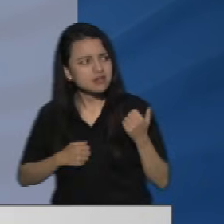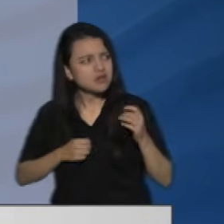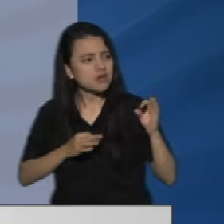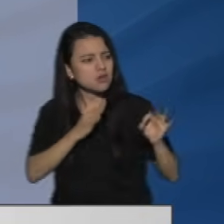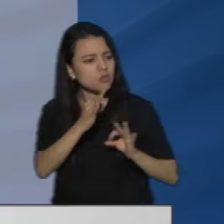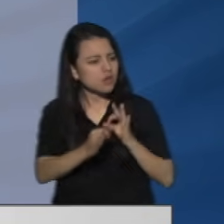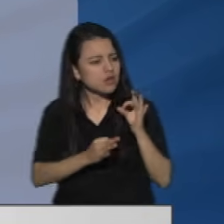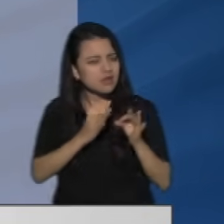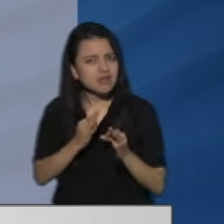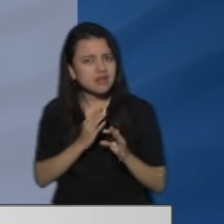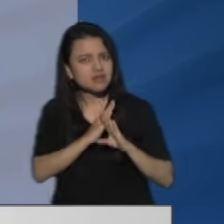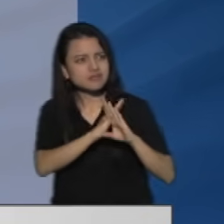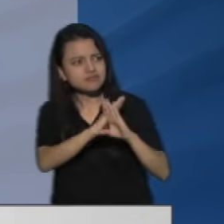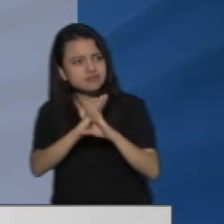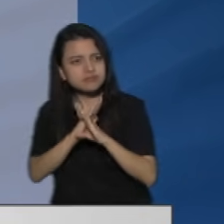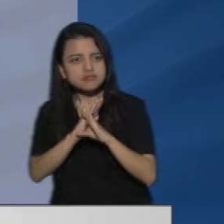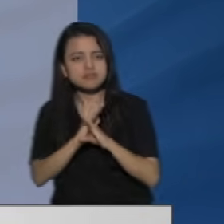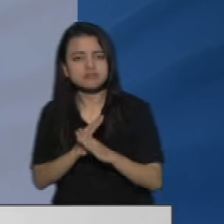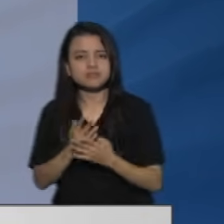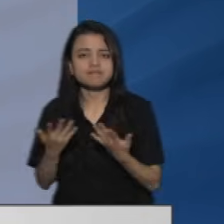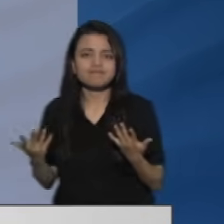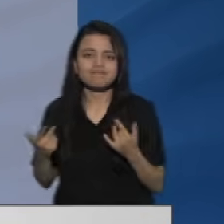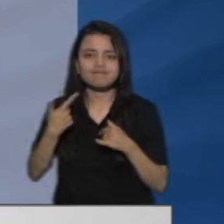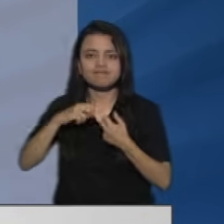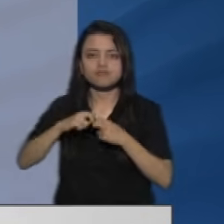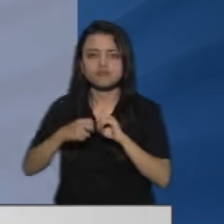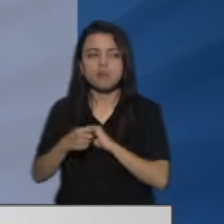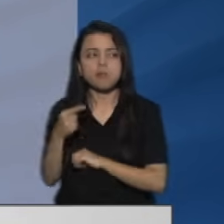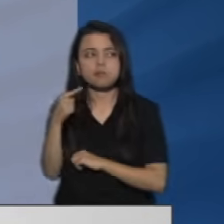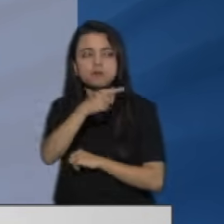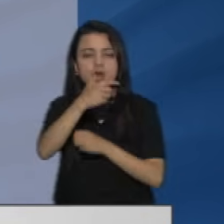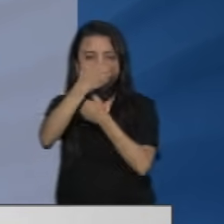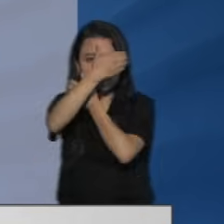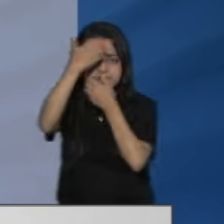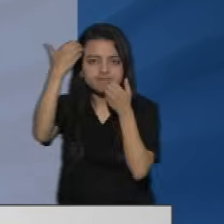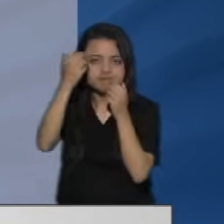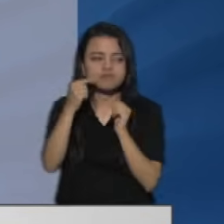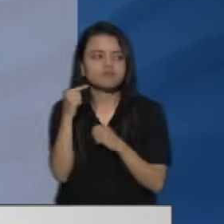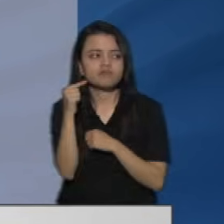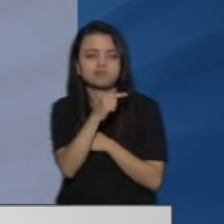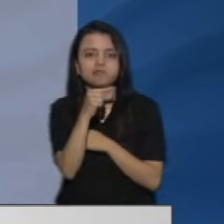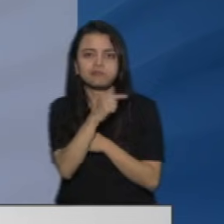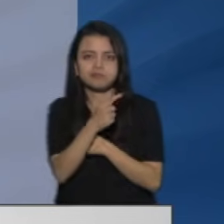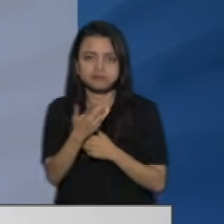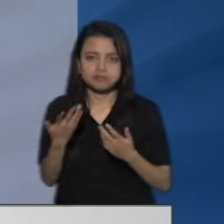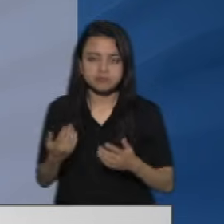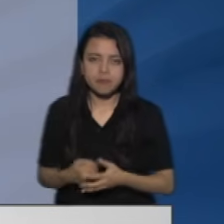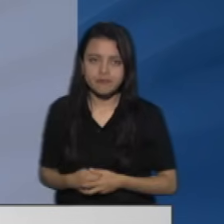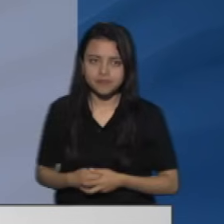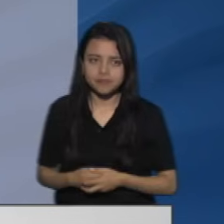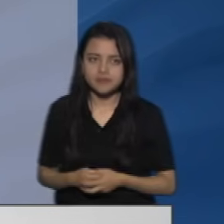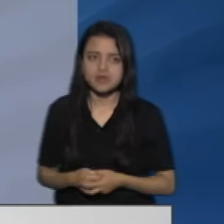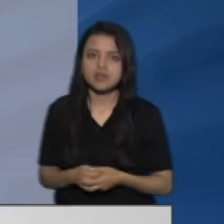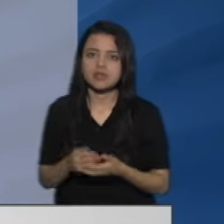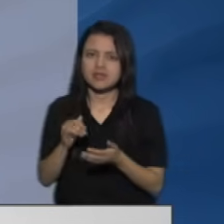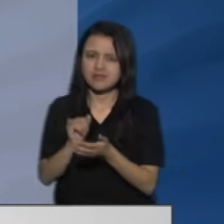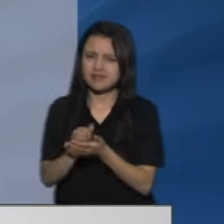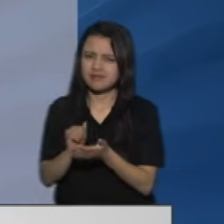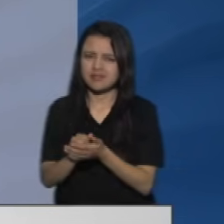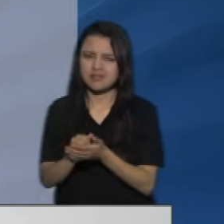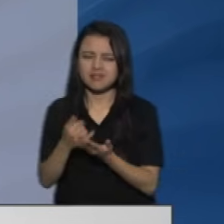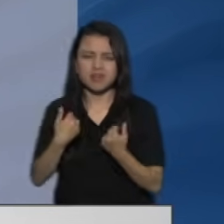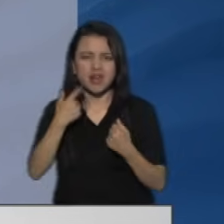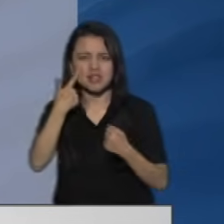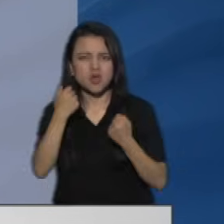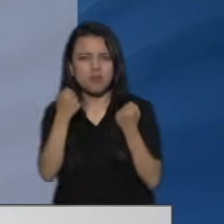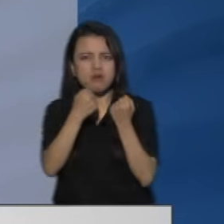los diálogos y los ceses al fuego que se han pactado este año aquí en el país, y dijo que se le están dando muchas alas a los grupos armados